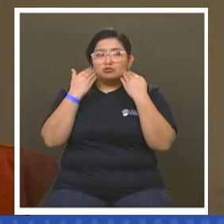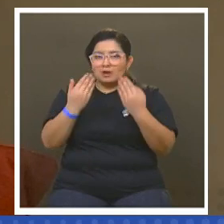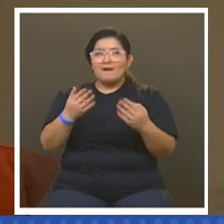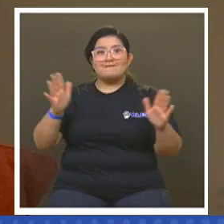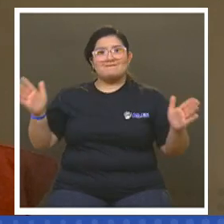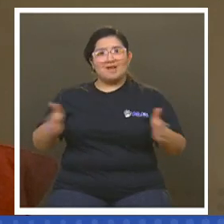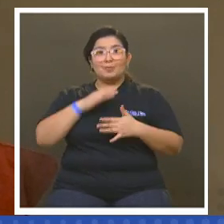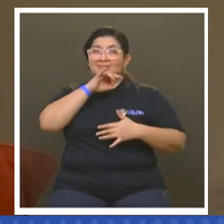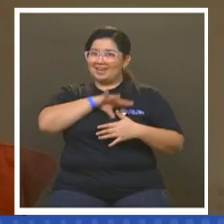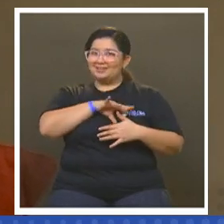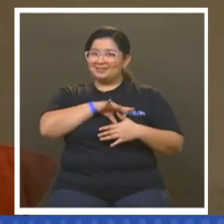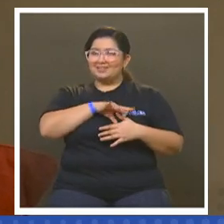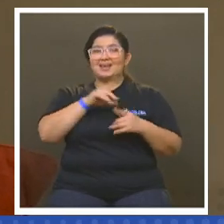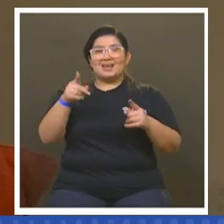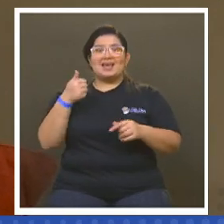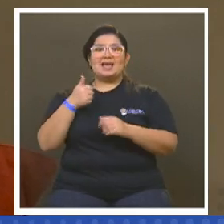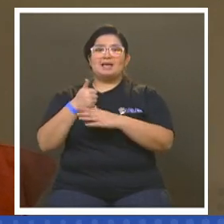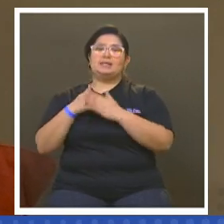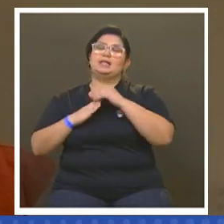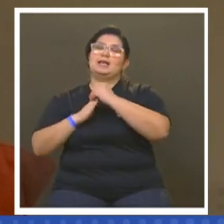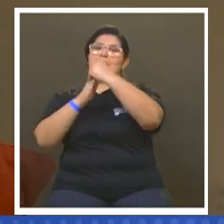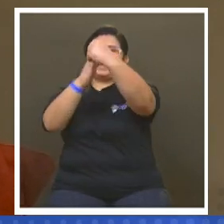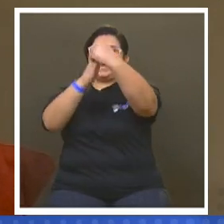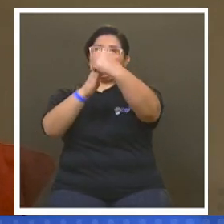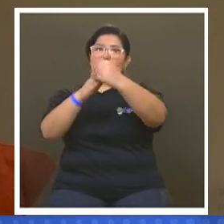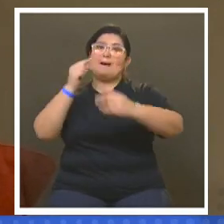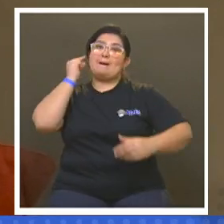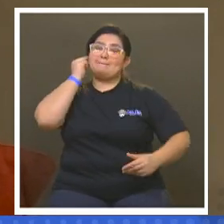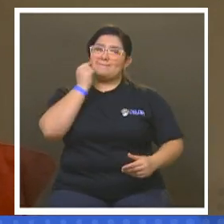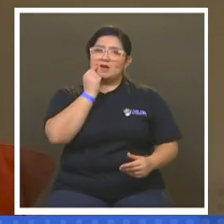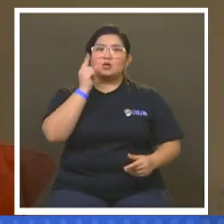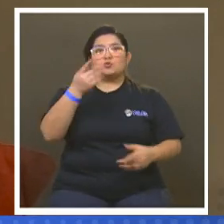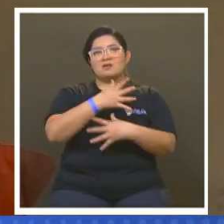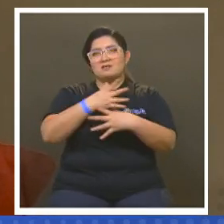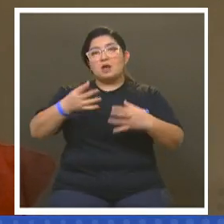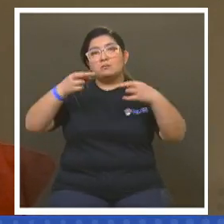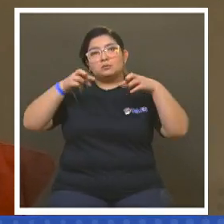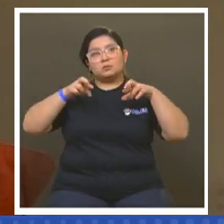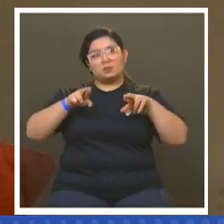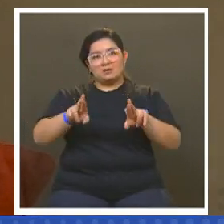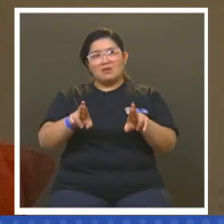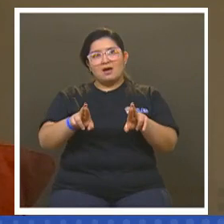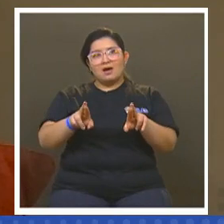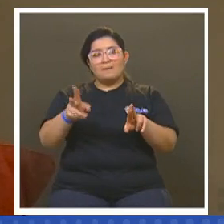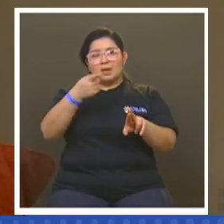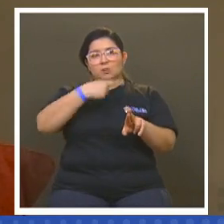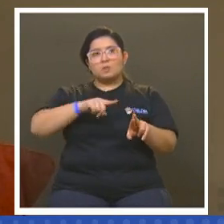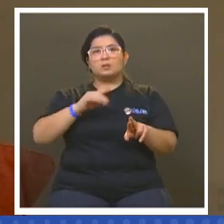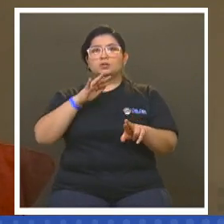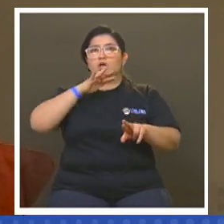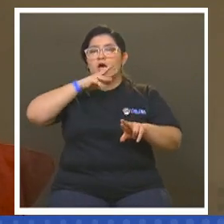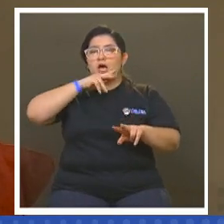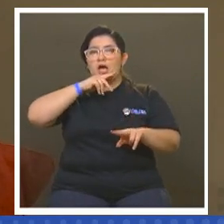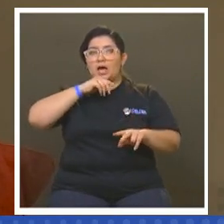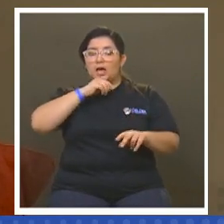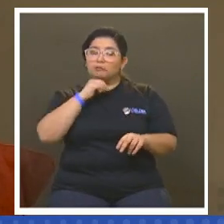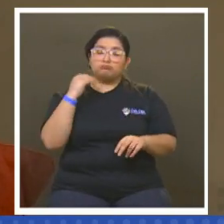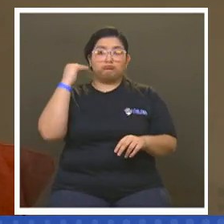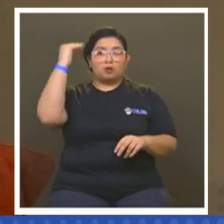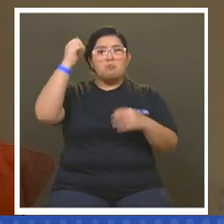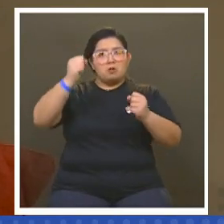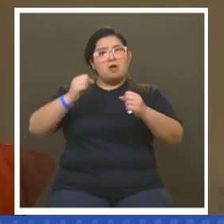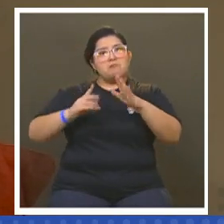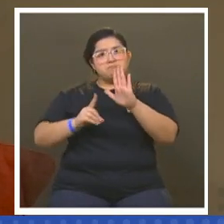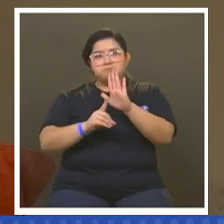Vamos Chilenos, que lidera Mario Kreuzberger, es una gran oportunidad para que nuestros adultos mayores puedan seguir